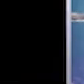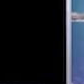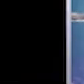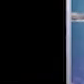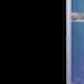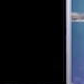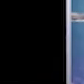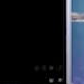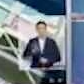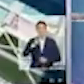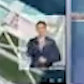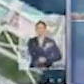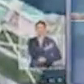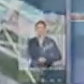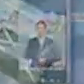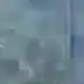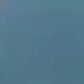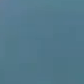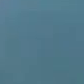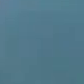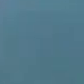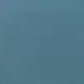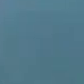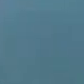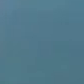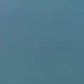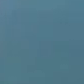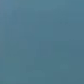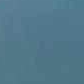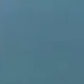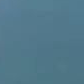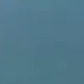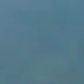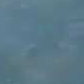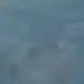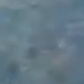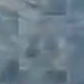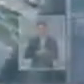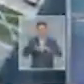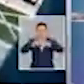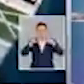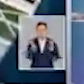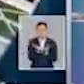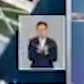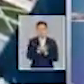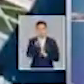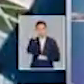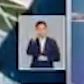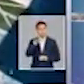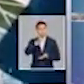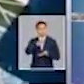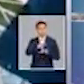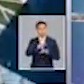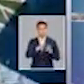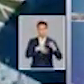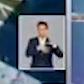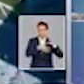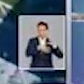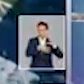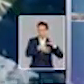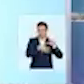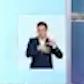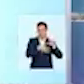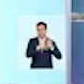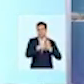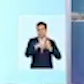en los cuales se enfocan los mayores esfuerzos desde el punto de vista de estrategias de prevención, ¿verdad? Y de estrategias de evitar